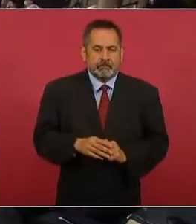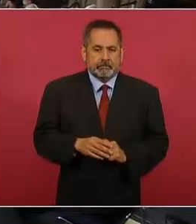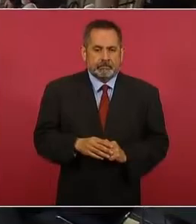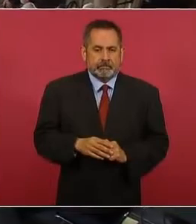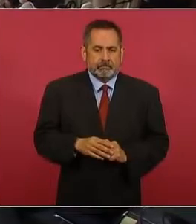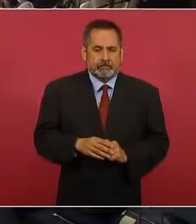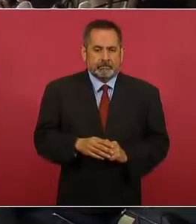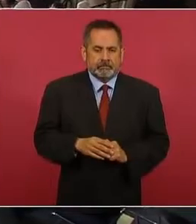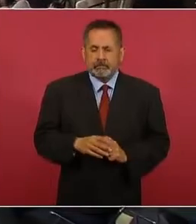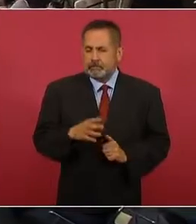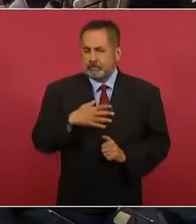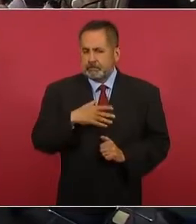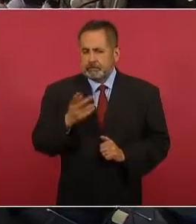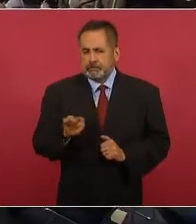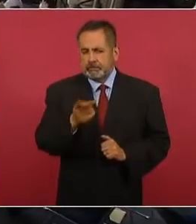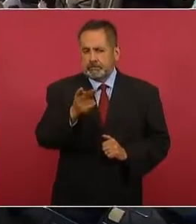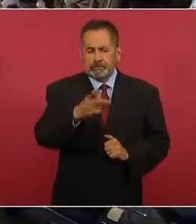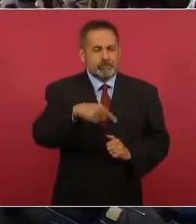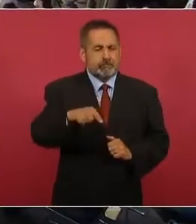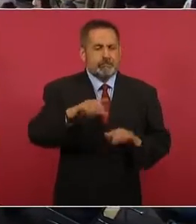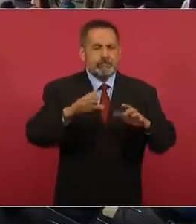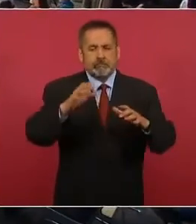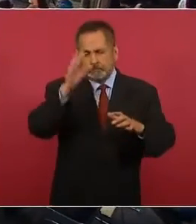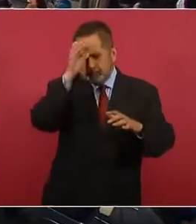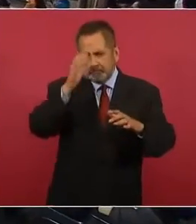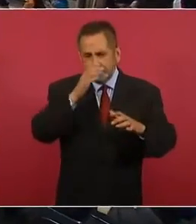A ver, yo le pregunto a los de Coahuila,